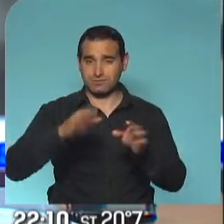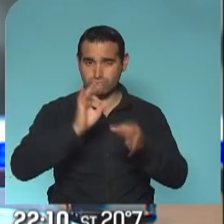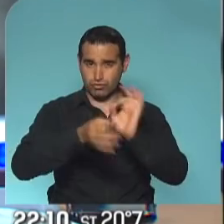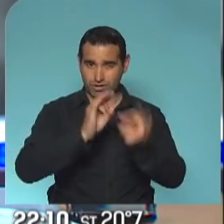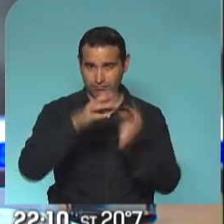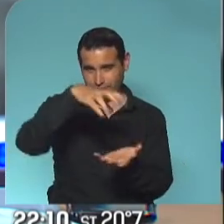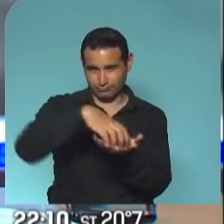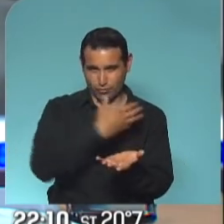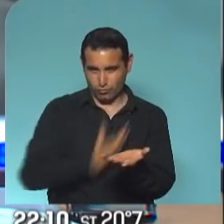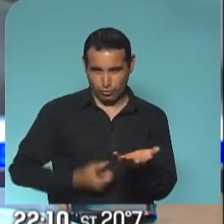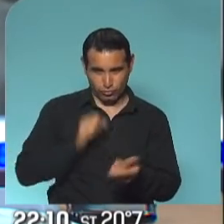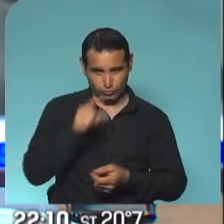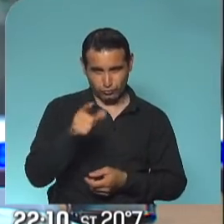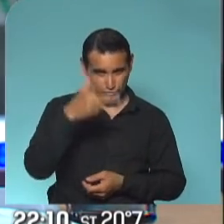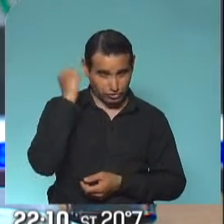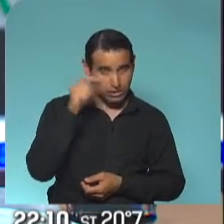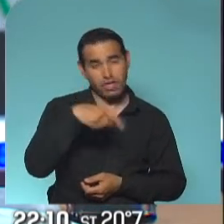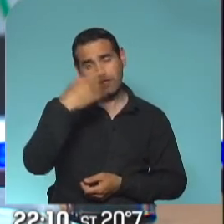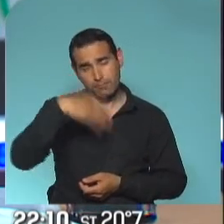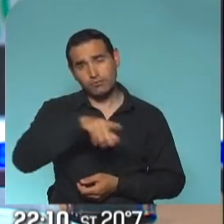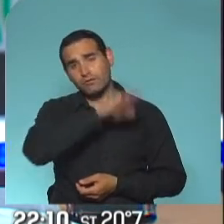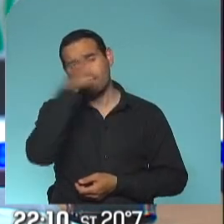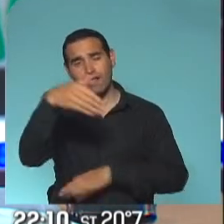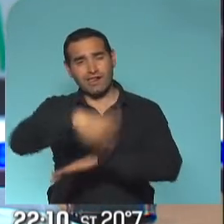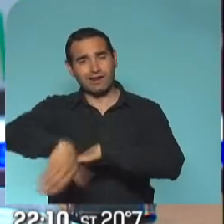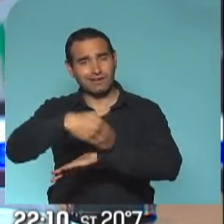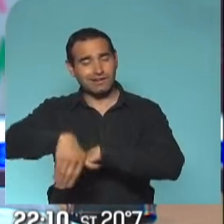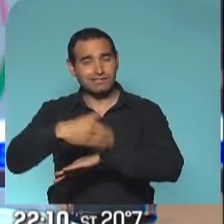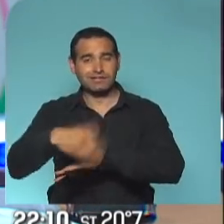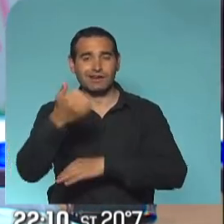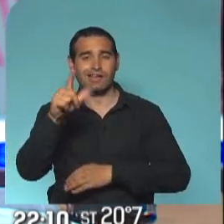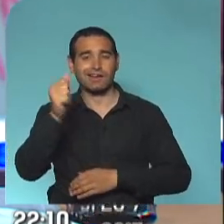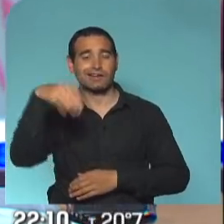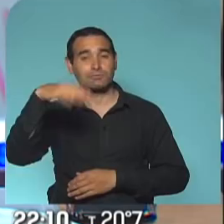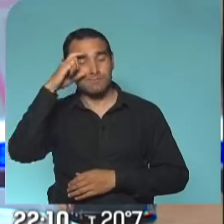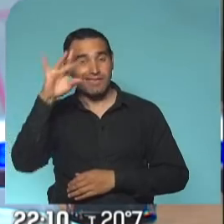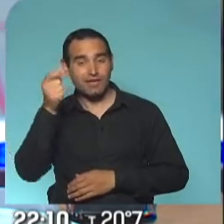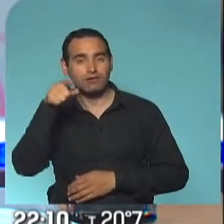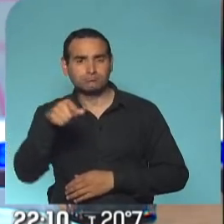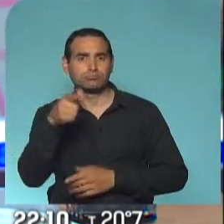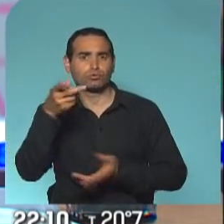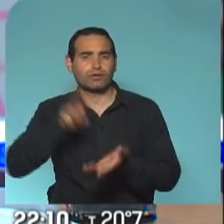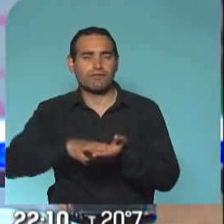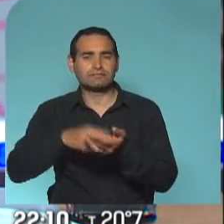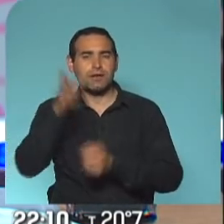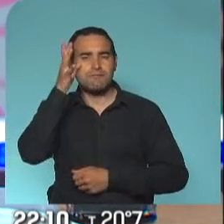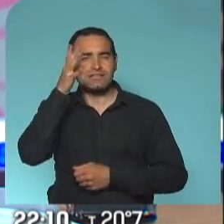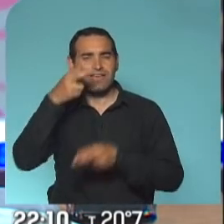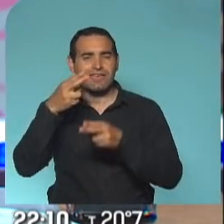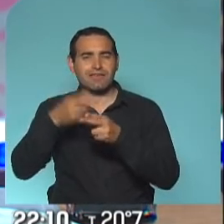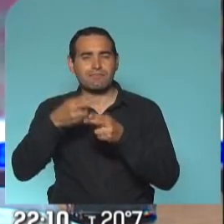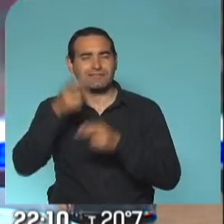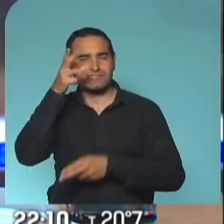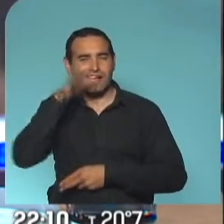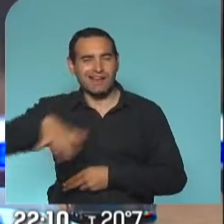Chile. Luego fueron a la Alameda, la avenida Bernardo O'Higgins, y así se llenó nuevamente Plaza Italia, en el centro